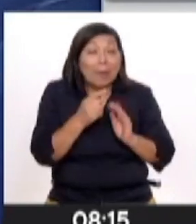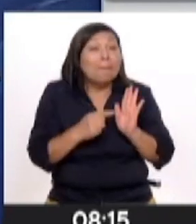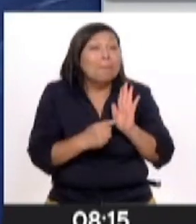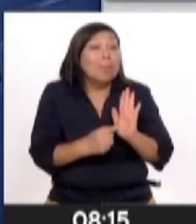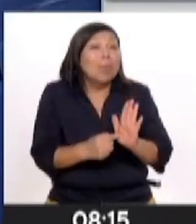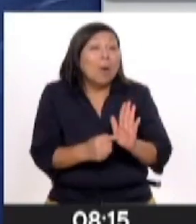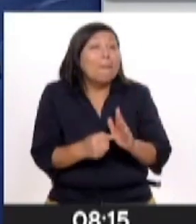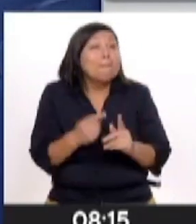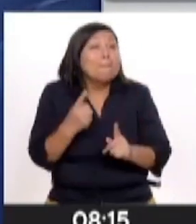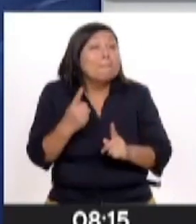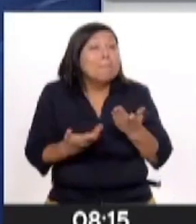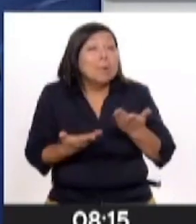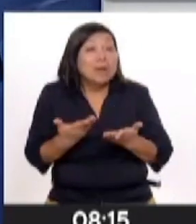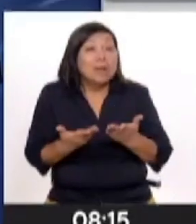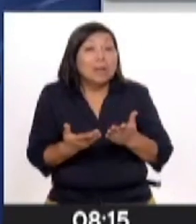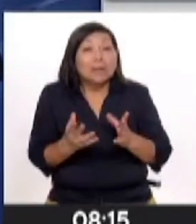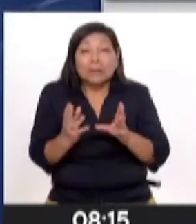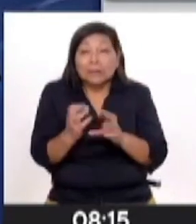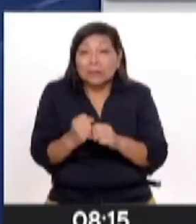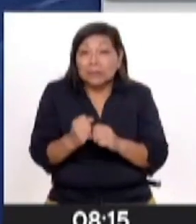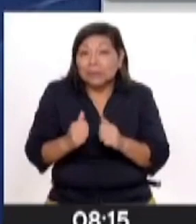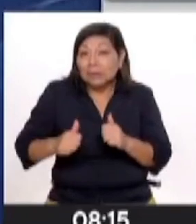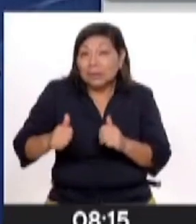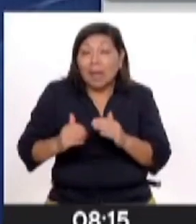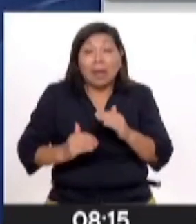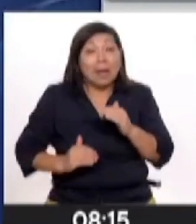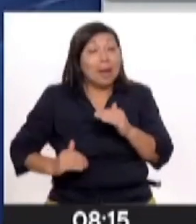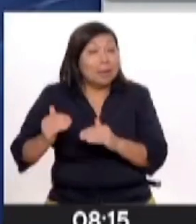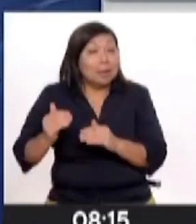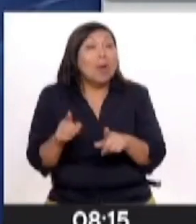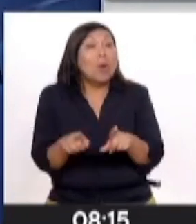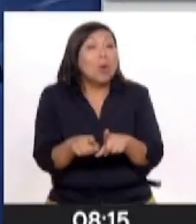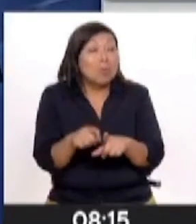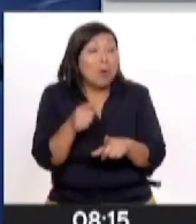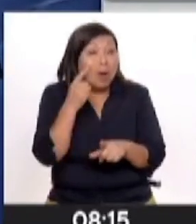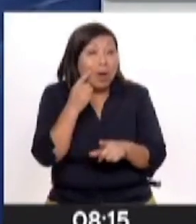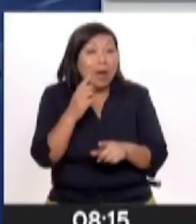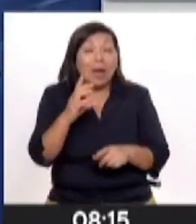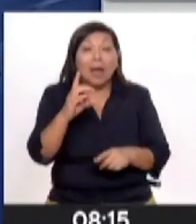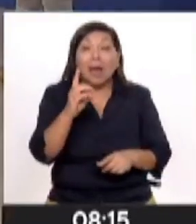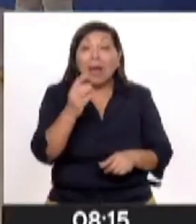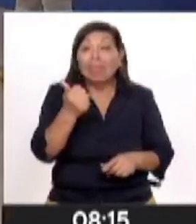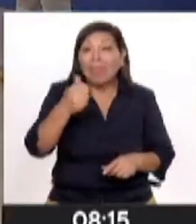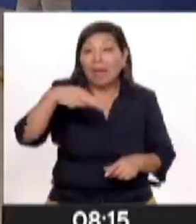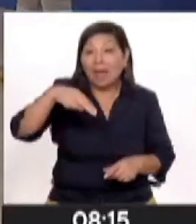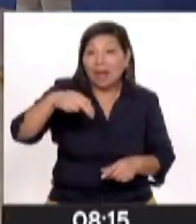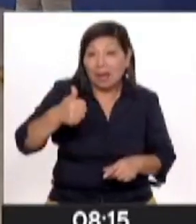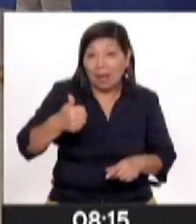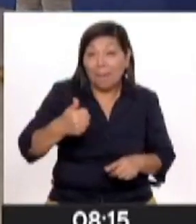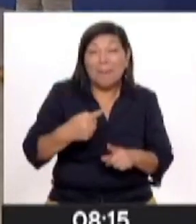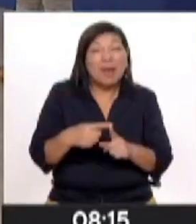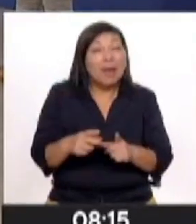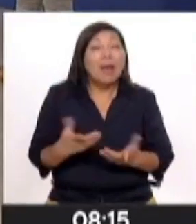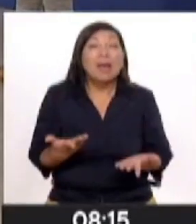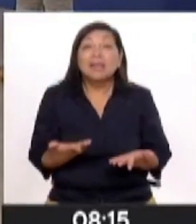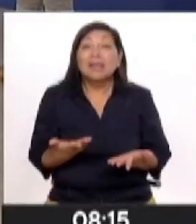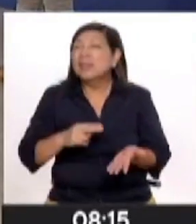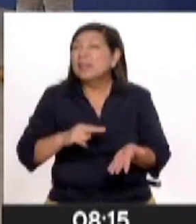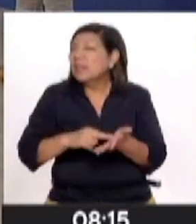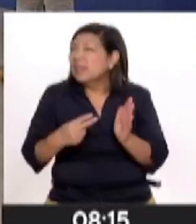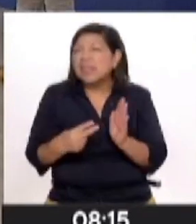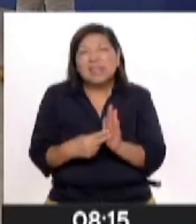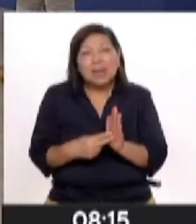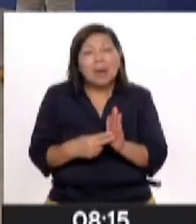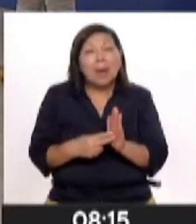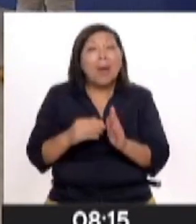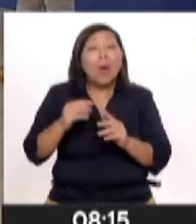de un sistema denominado depresión aislada en niveles altos, también conocido como Dana. Esta es la Dana David. Esta Dana David va a estar generando